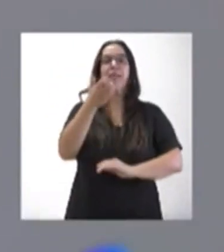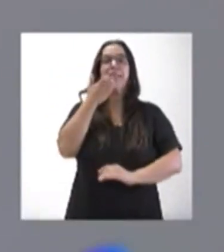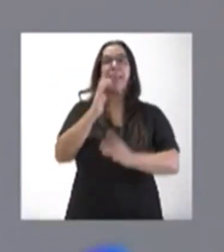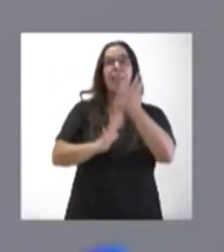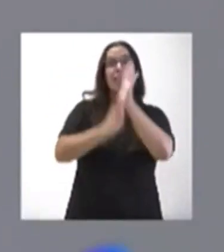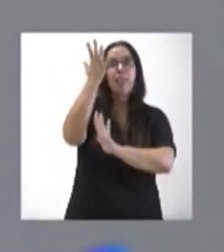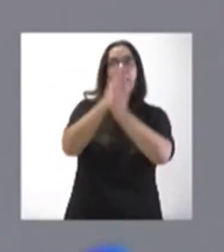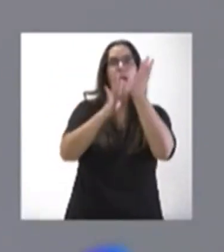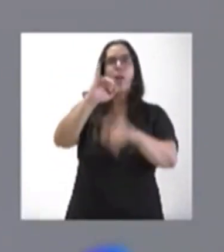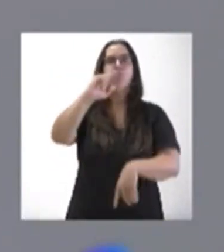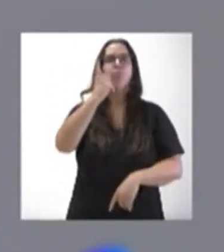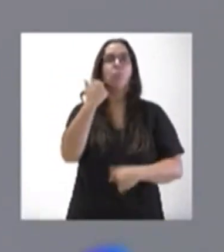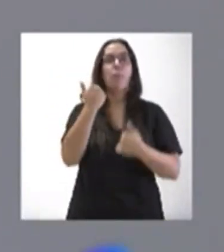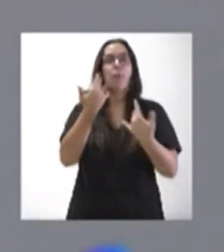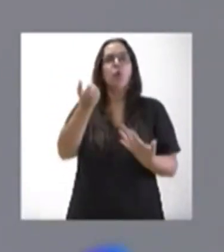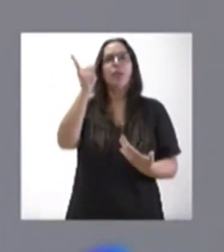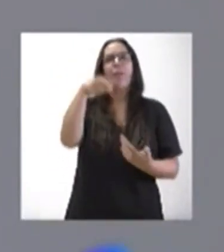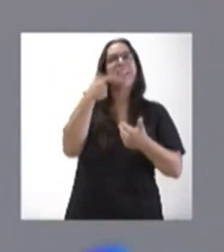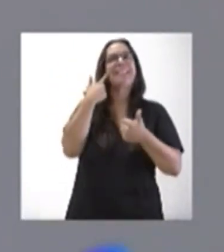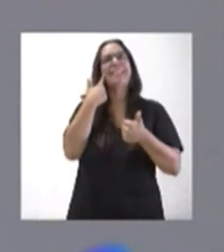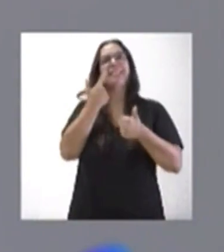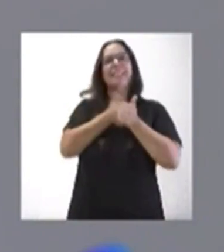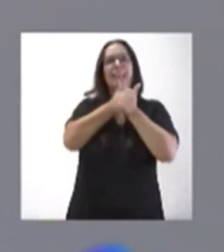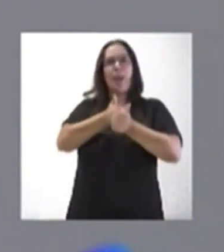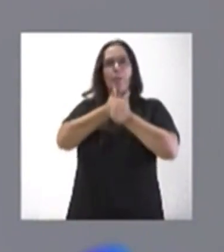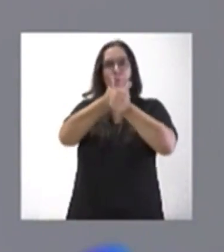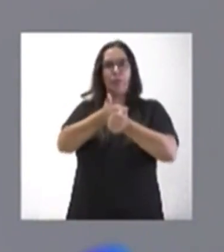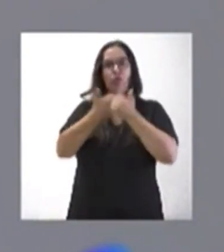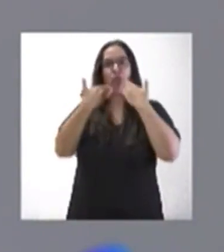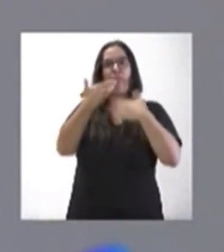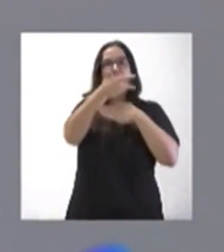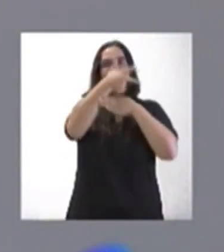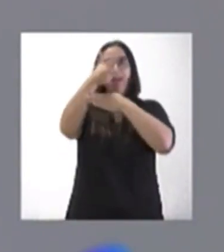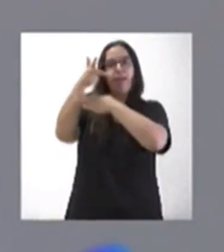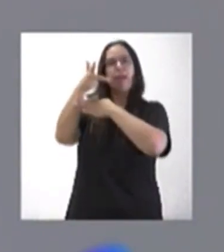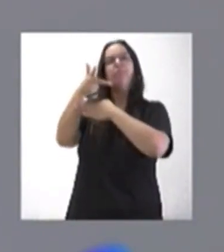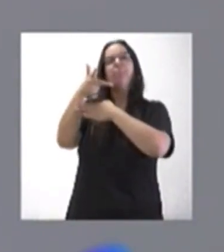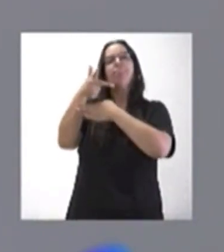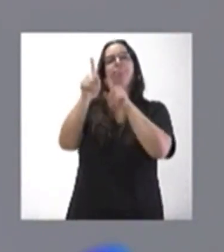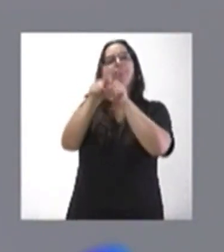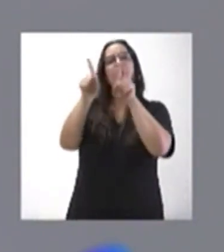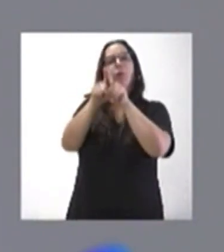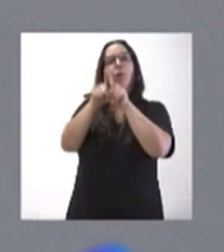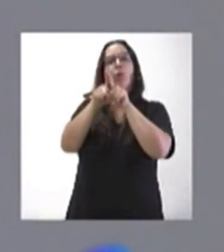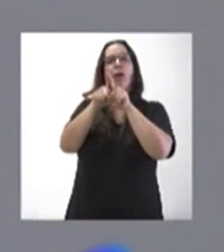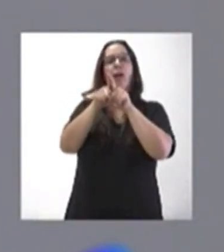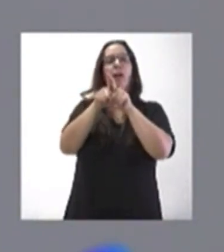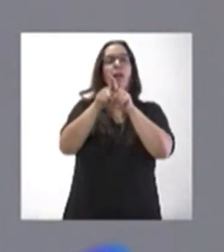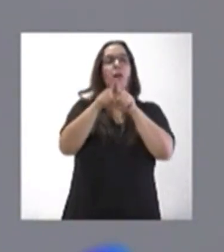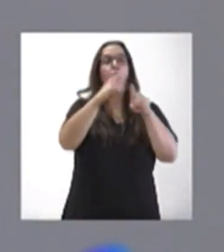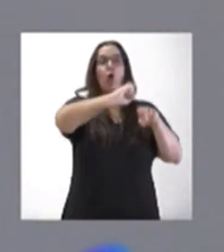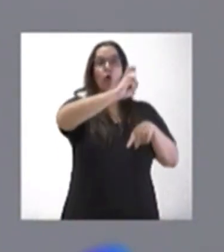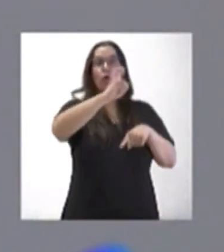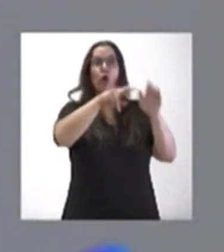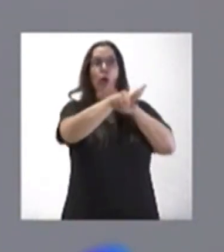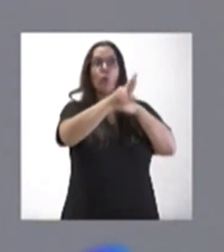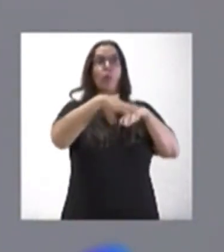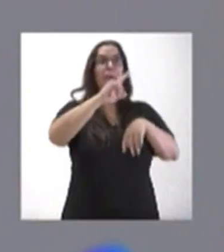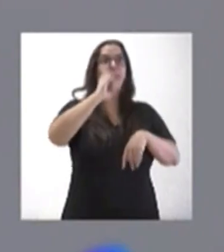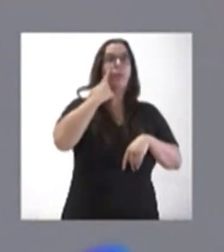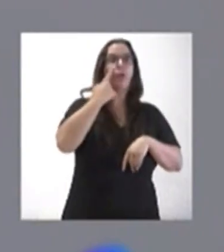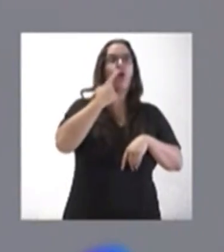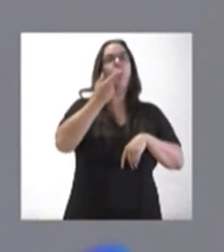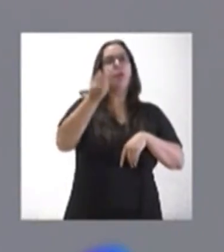incendios mediante cámaras de videovigilancia que tiene como objetivo complementar el dispositivo de detección, mejora y